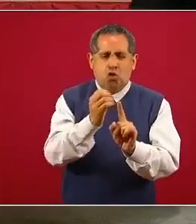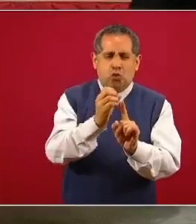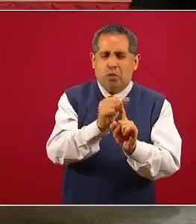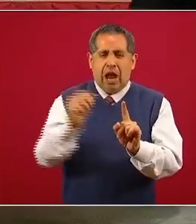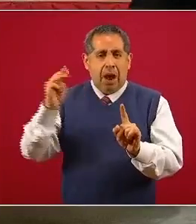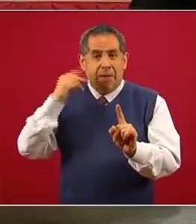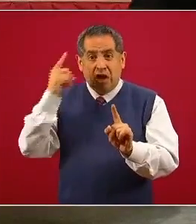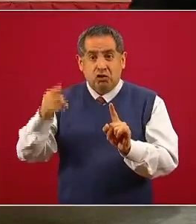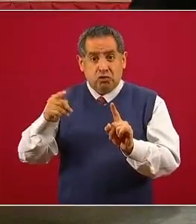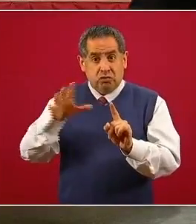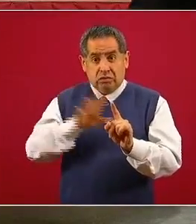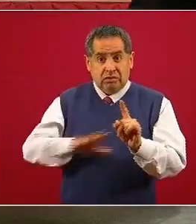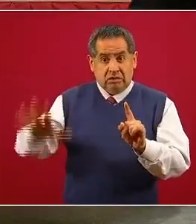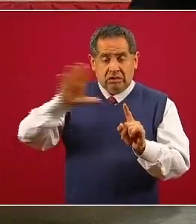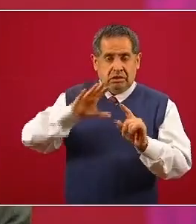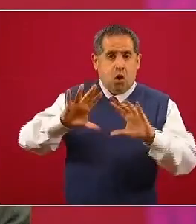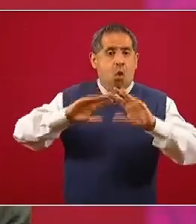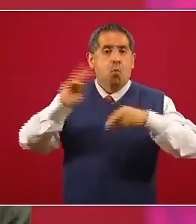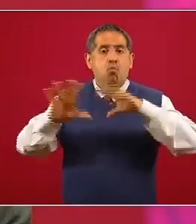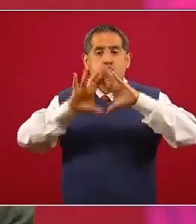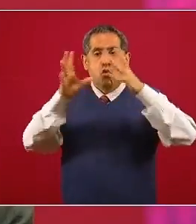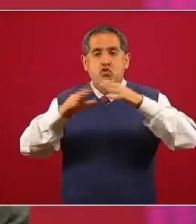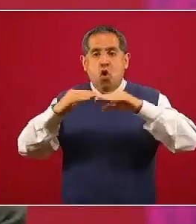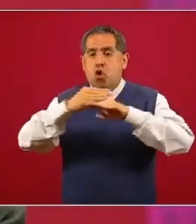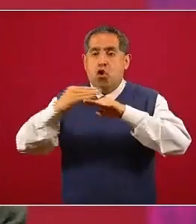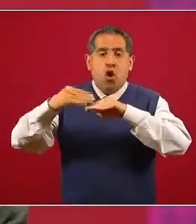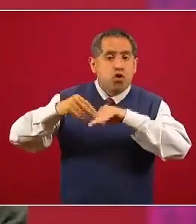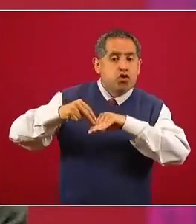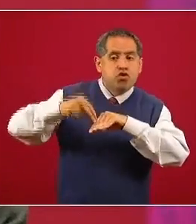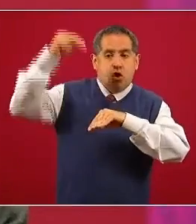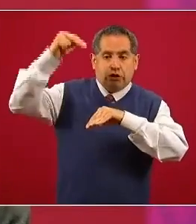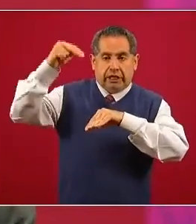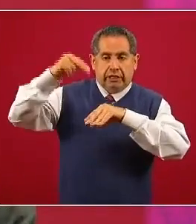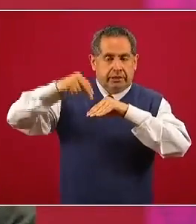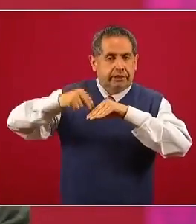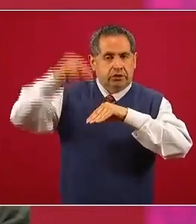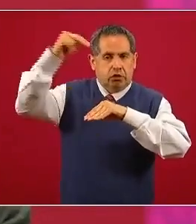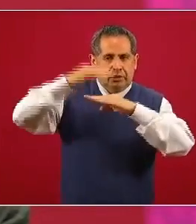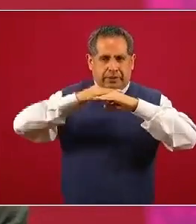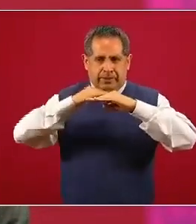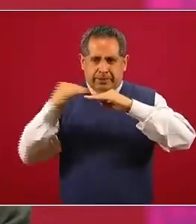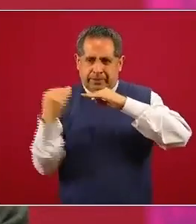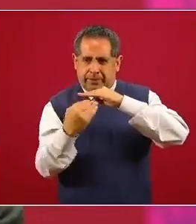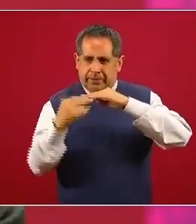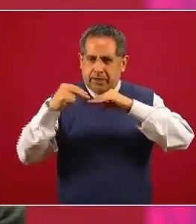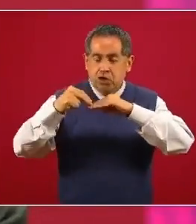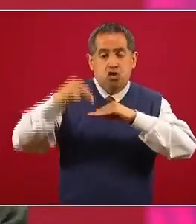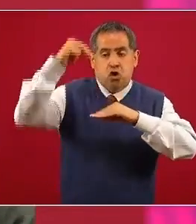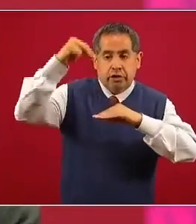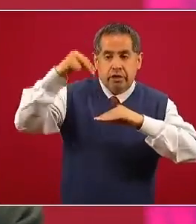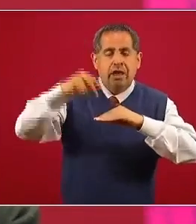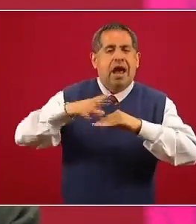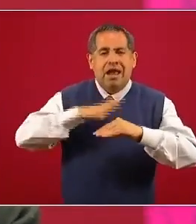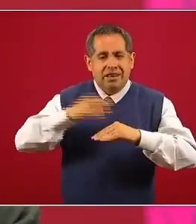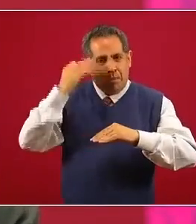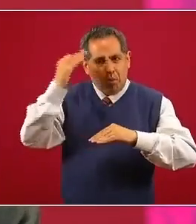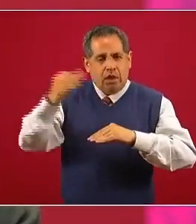marzo, en el hemisferio norte, no solamente en México, sino todos los países del hemisferio norte, vamos a tener la temporada